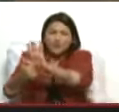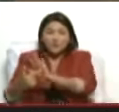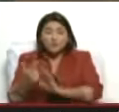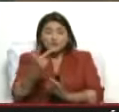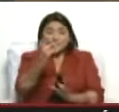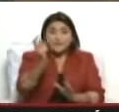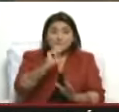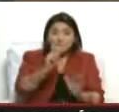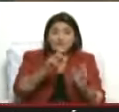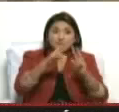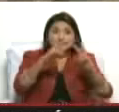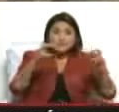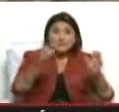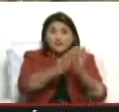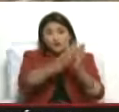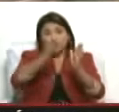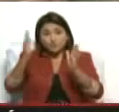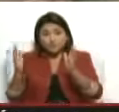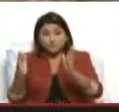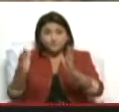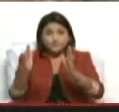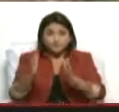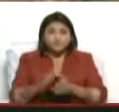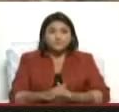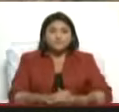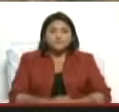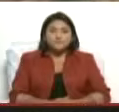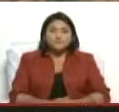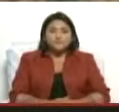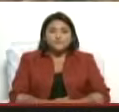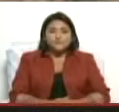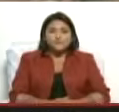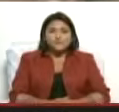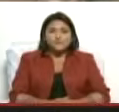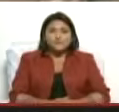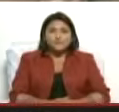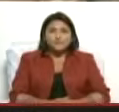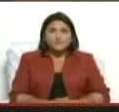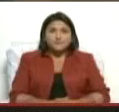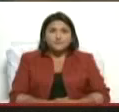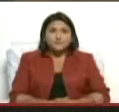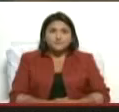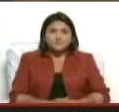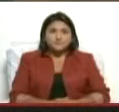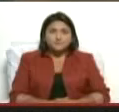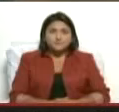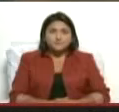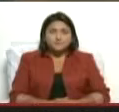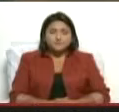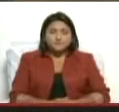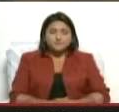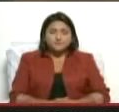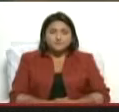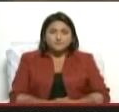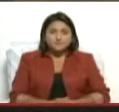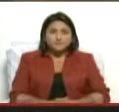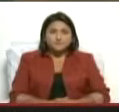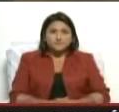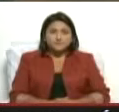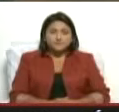meses que duró la investigación y en el juicio para culminar con esa